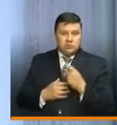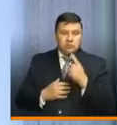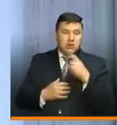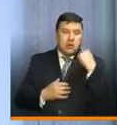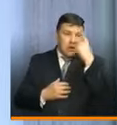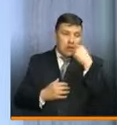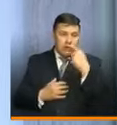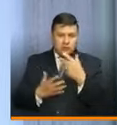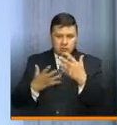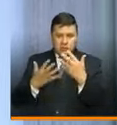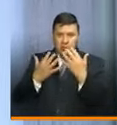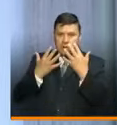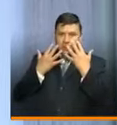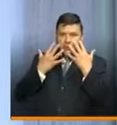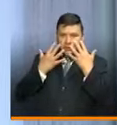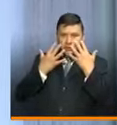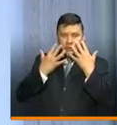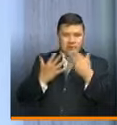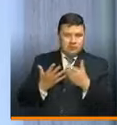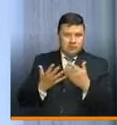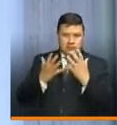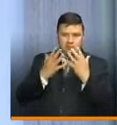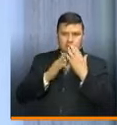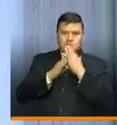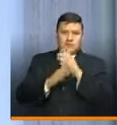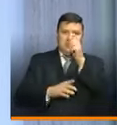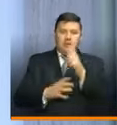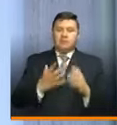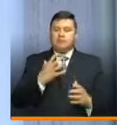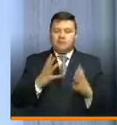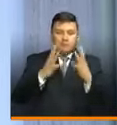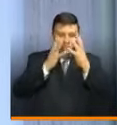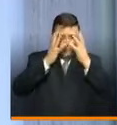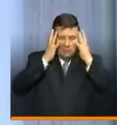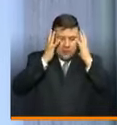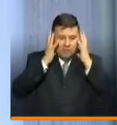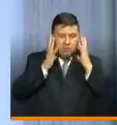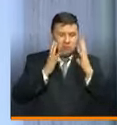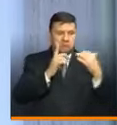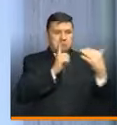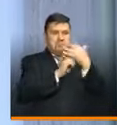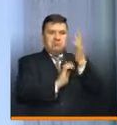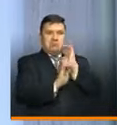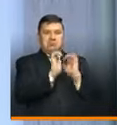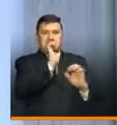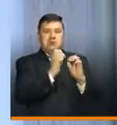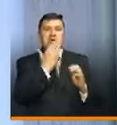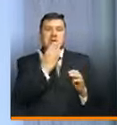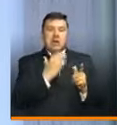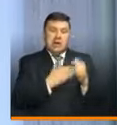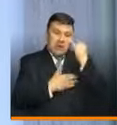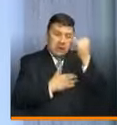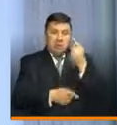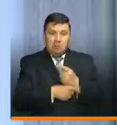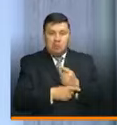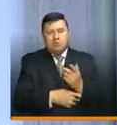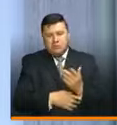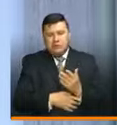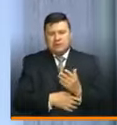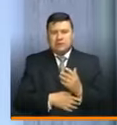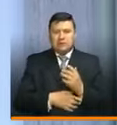careta expone muchísimo menos a la persona al riesgo de contagio. Por supuesto, tener